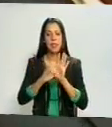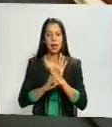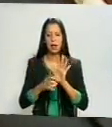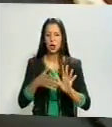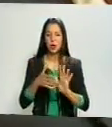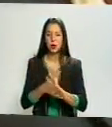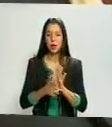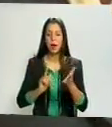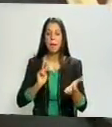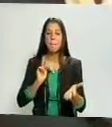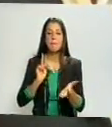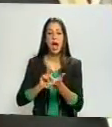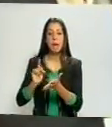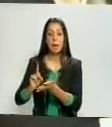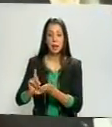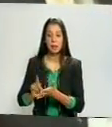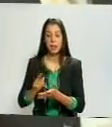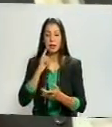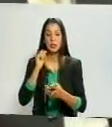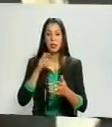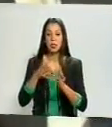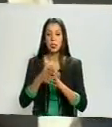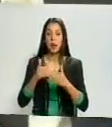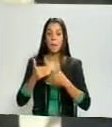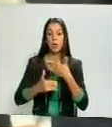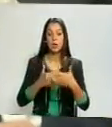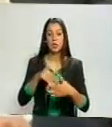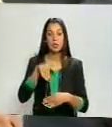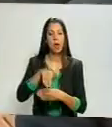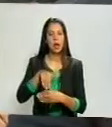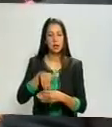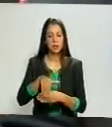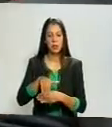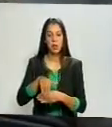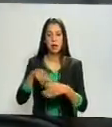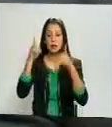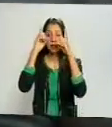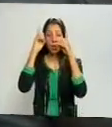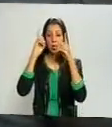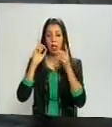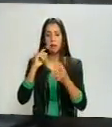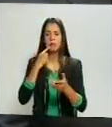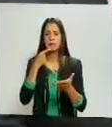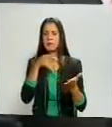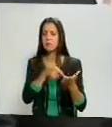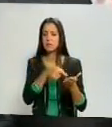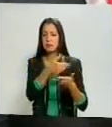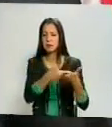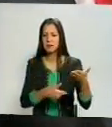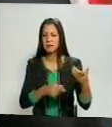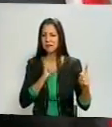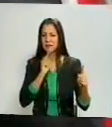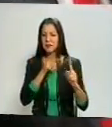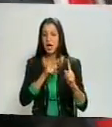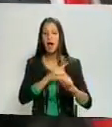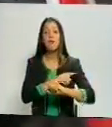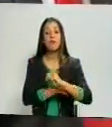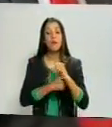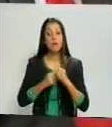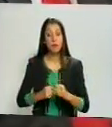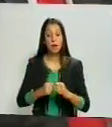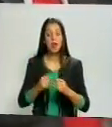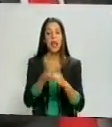la participación en procesos electorales. En este punto, la presidenta afirmó que esta propuesta procura el fortalecimiento